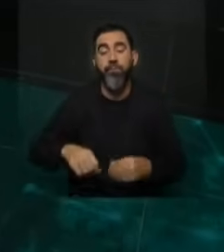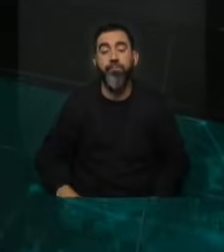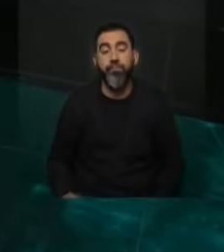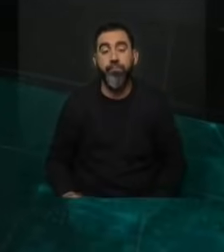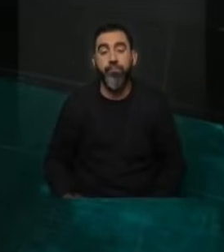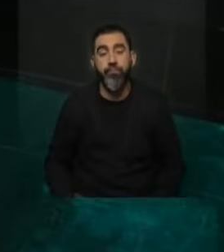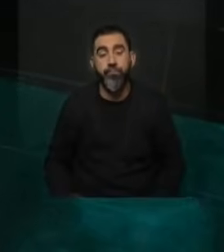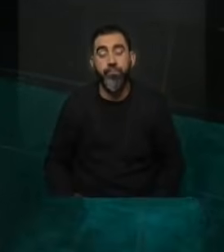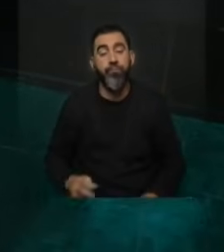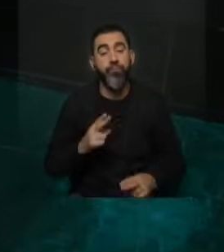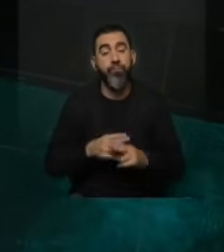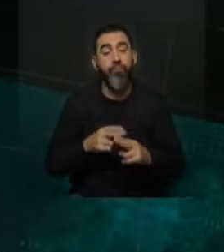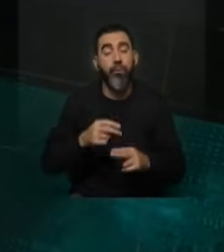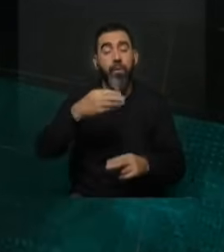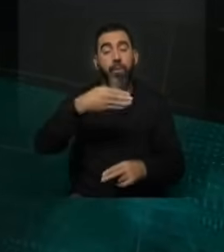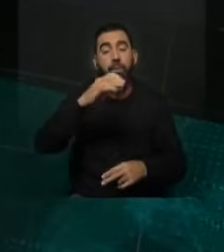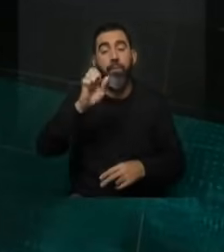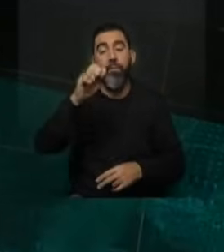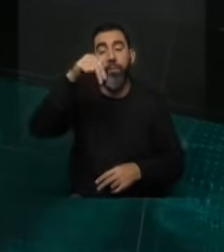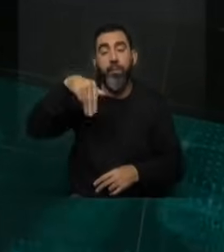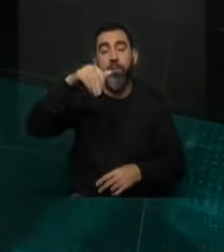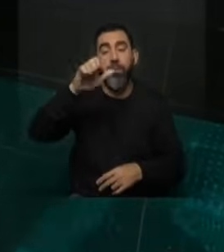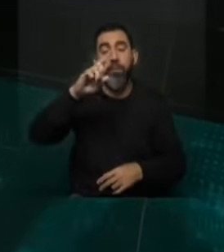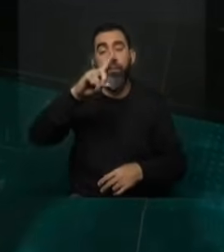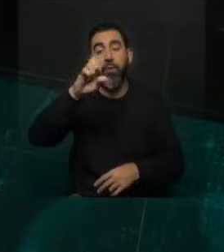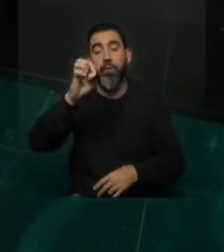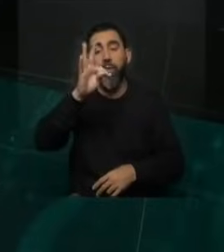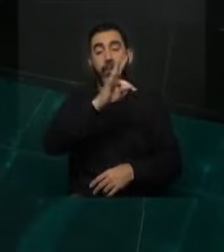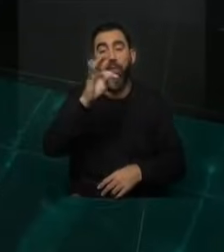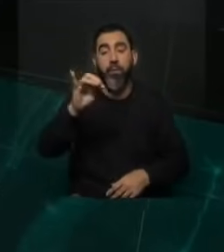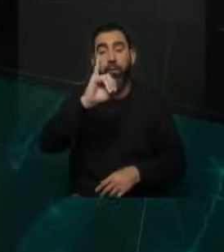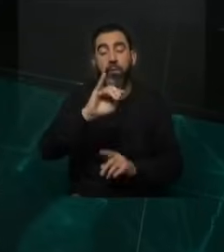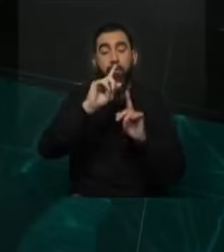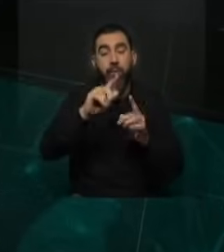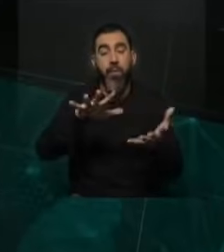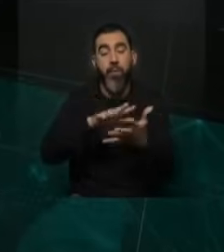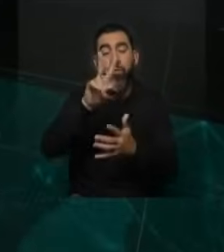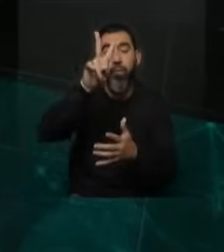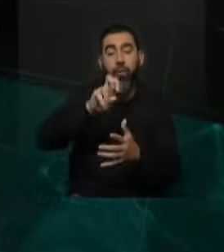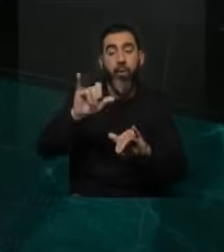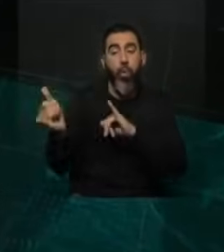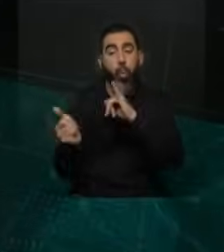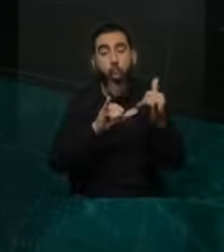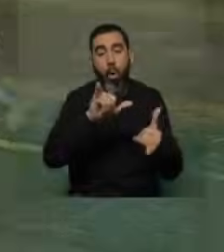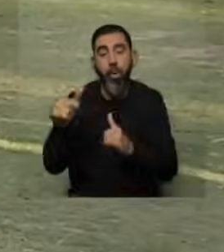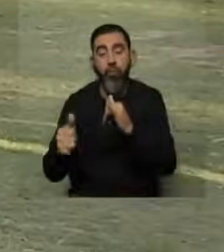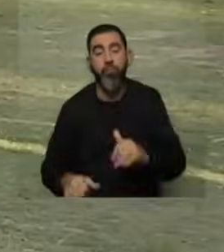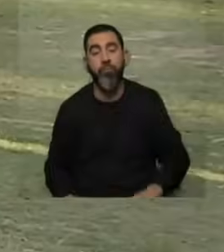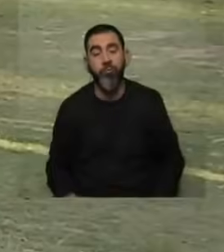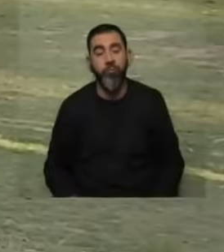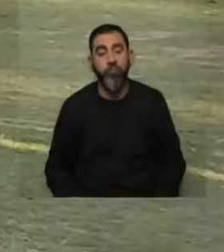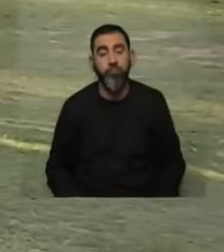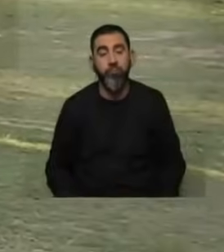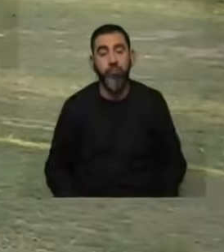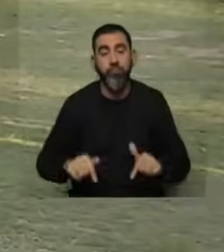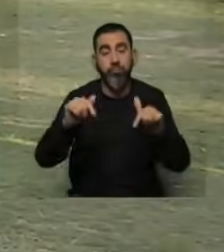se denominará Mario Benedetti y además de conjunto de cooperativas contará con espacios verdes y de juegos Hoy